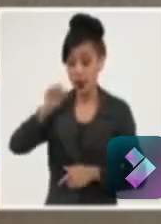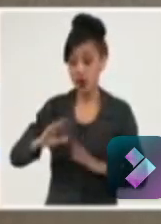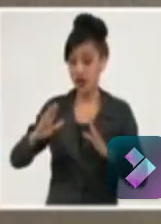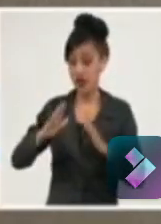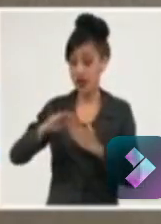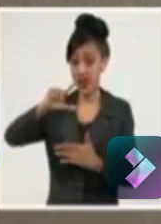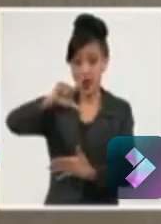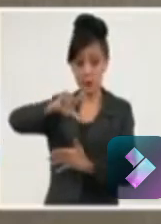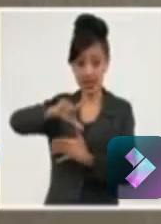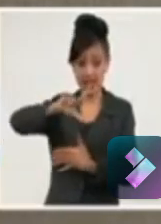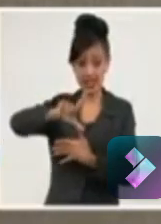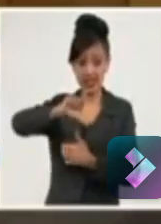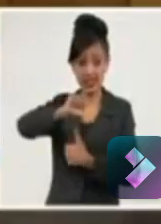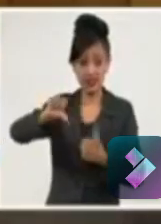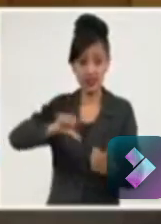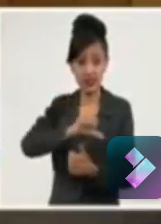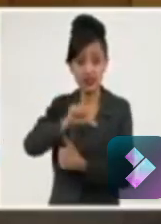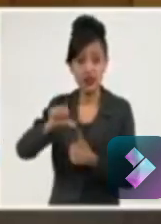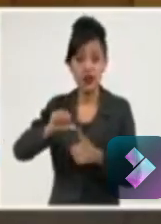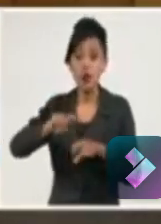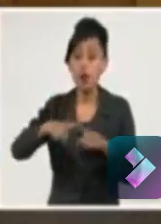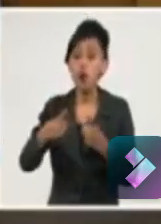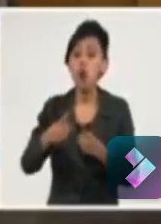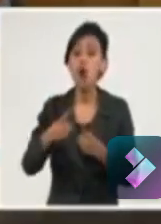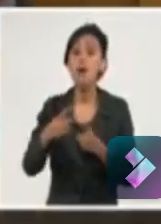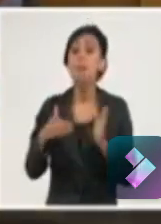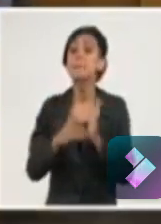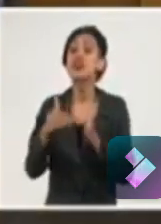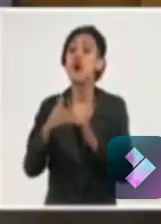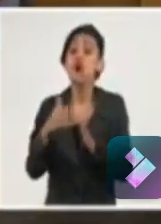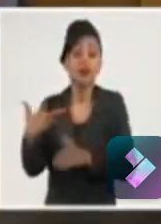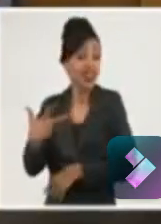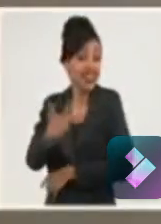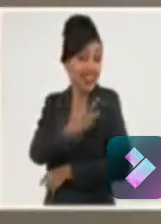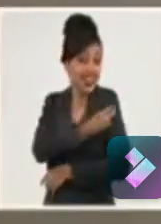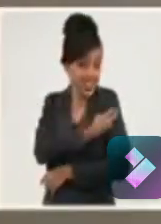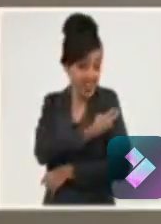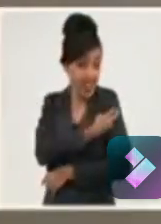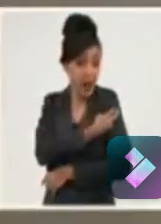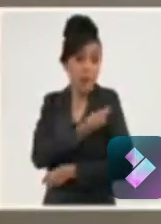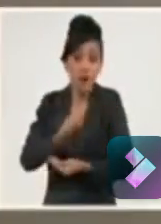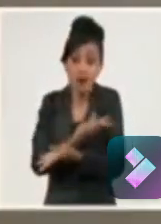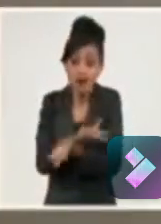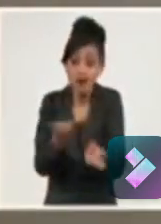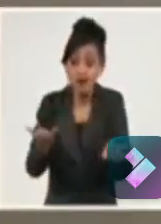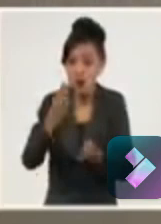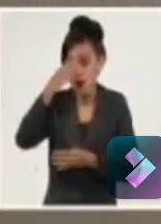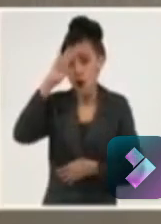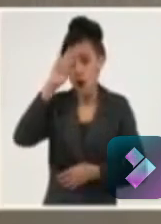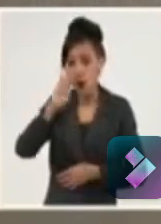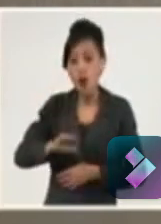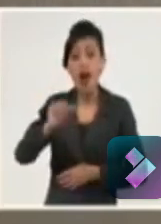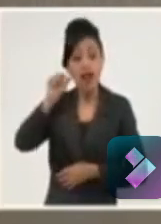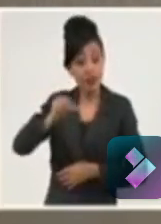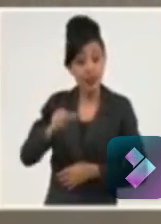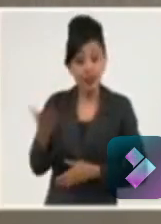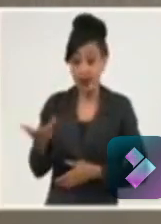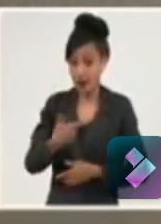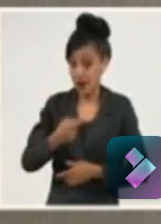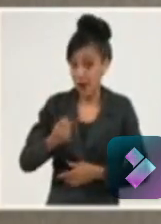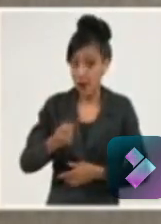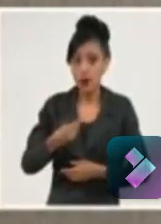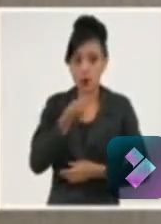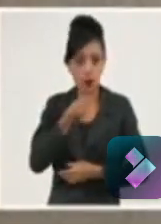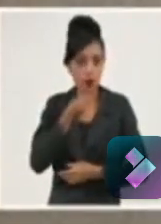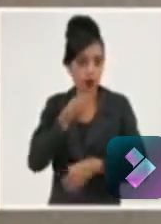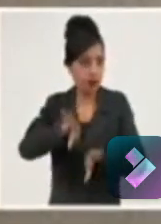y el Caribe, por el millón de jeringuillas, que afortunadamente la respuesta ha sido tan satisfactoria a pesar de la